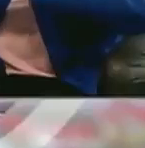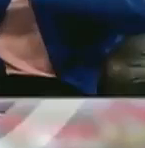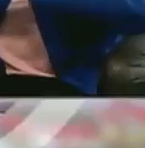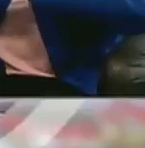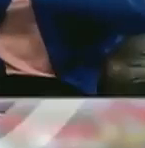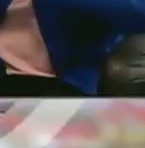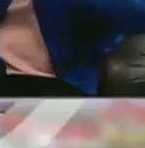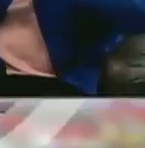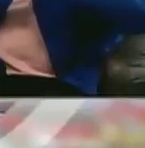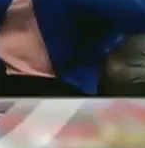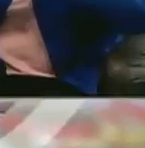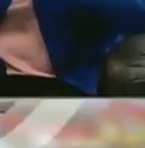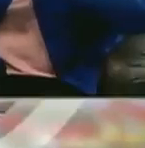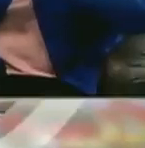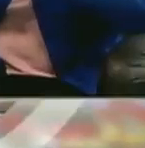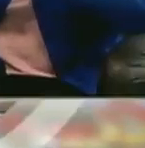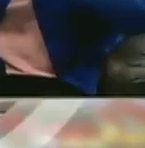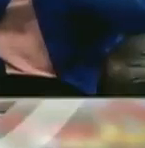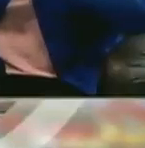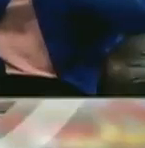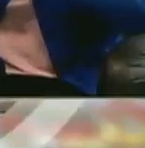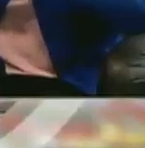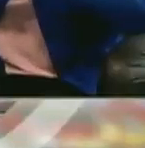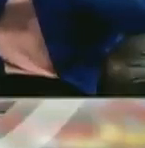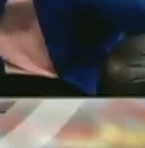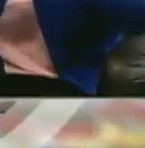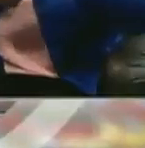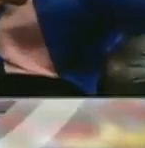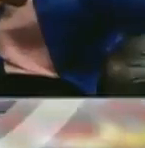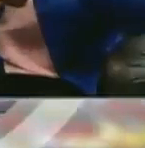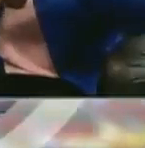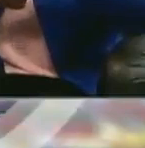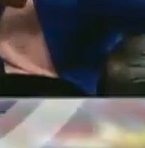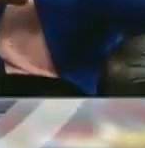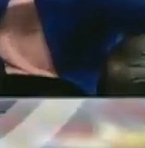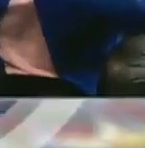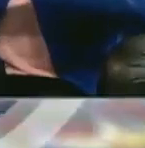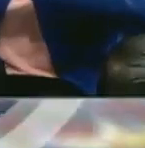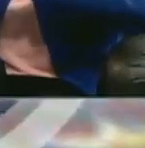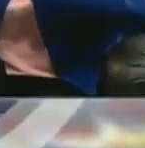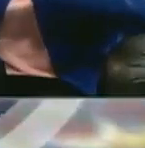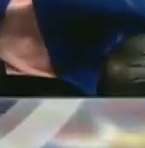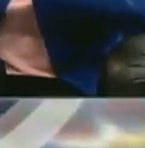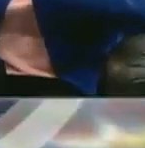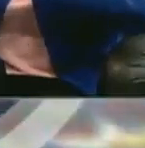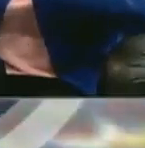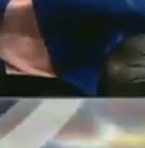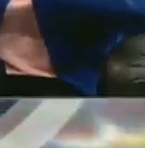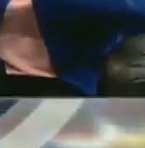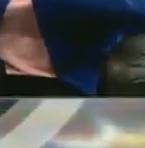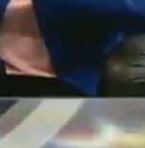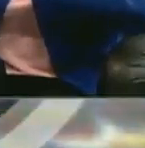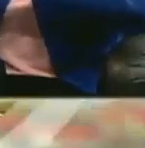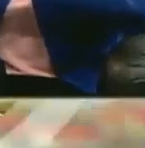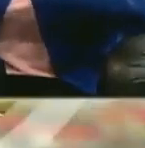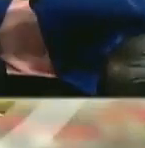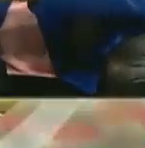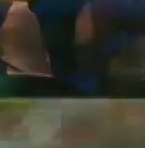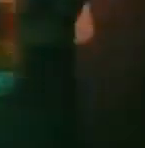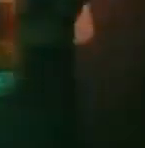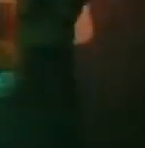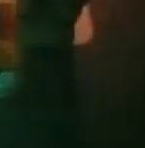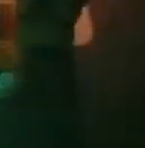Interrumpimos este reportaje, María Antonieta, que estás leyendo tu teléfono celular porque tenemos información de último minuto. Vamos a escuchar de inmediato.